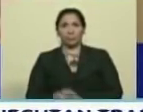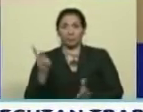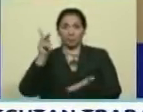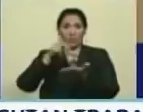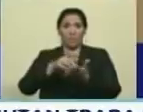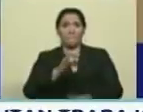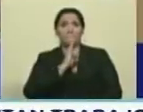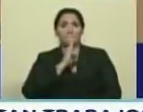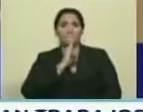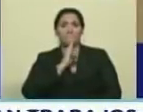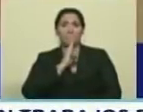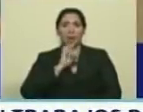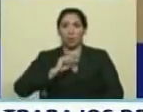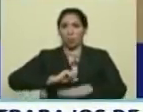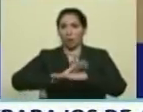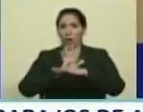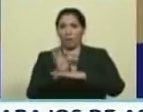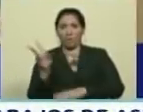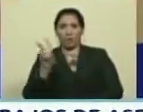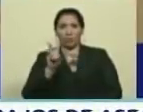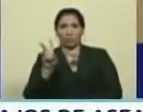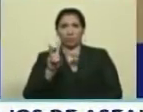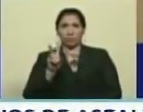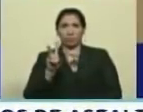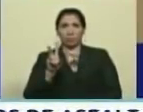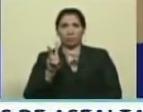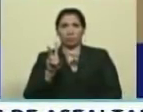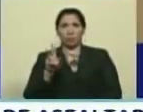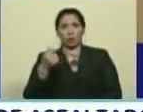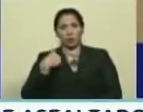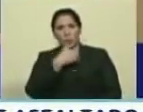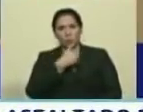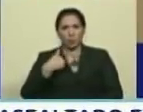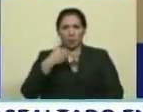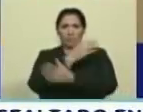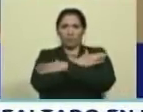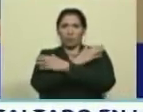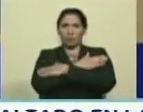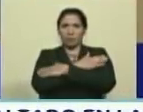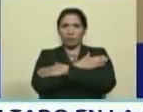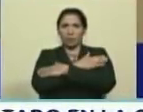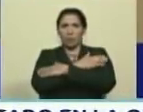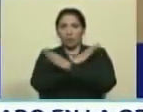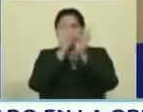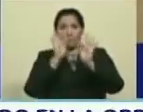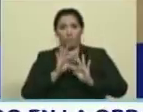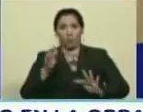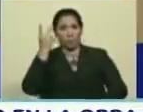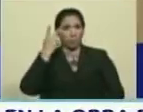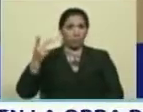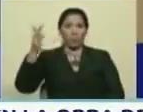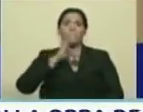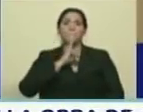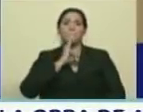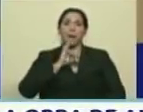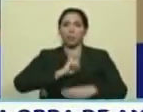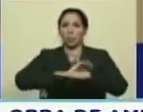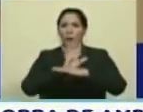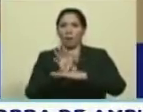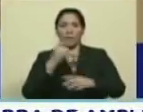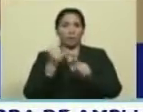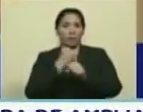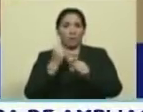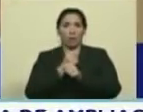en Venezuela ayer y quiero felicitar la forma profesional en que el Banco del ALBA está